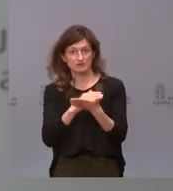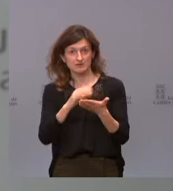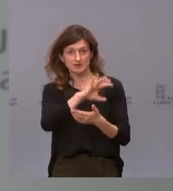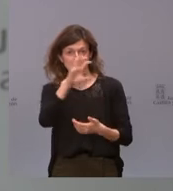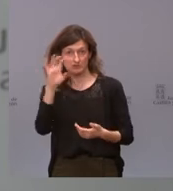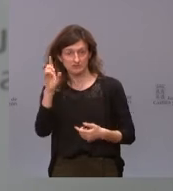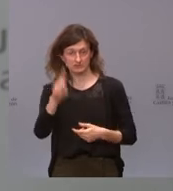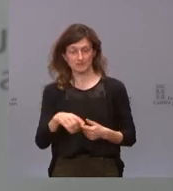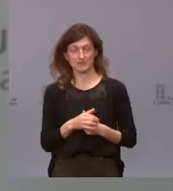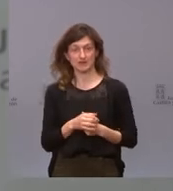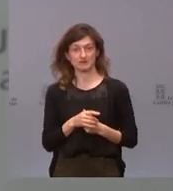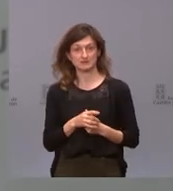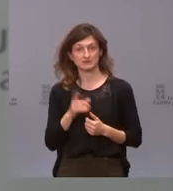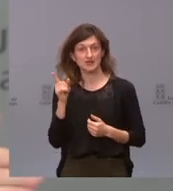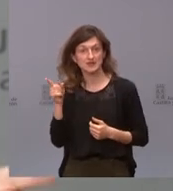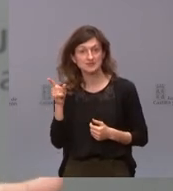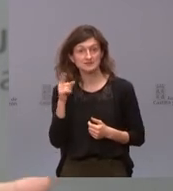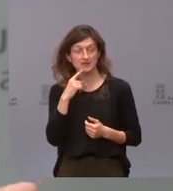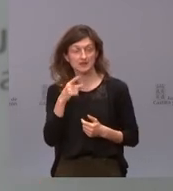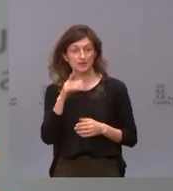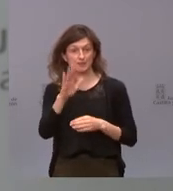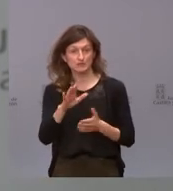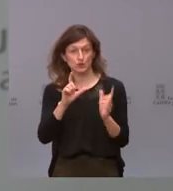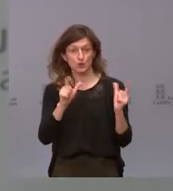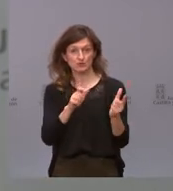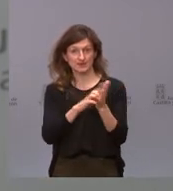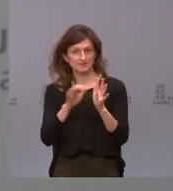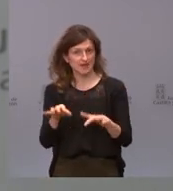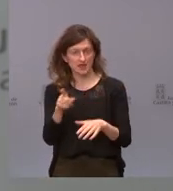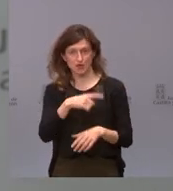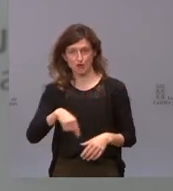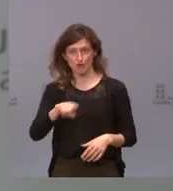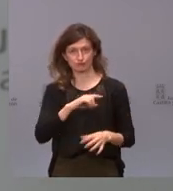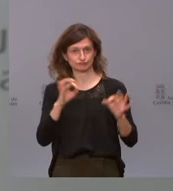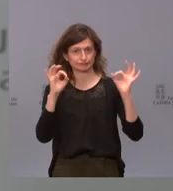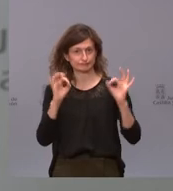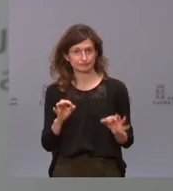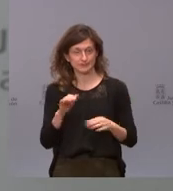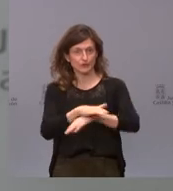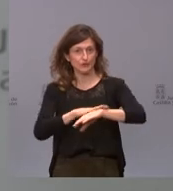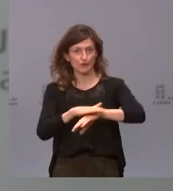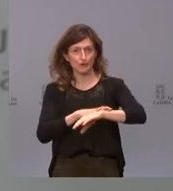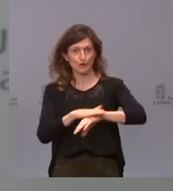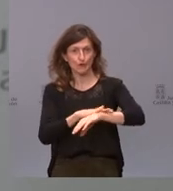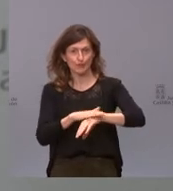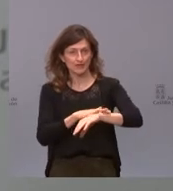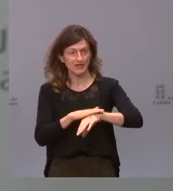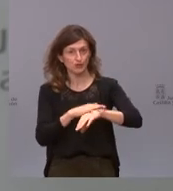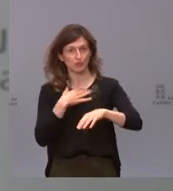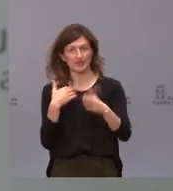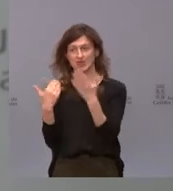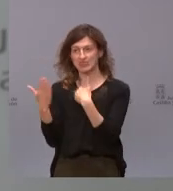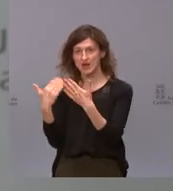si ese es el paso que da tendrá en la junta de castilla y léon siempre un gobierno con el que se podrá dialogar